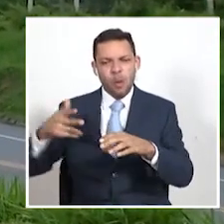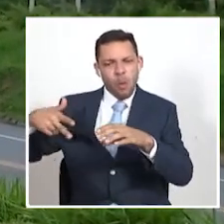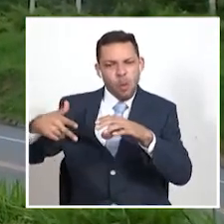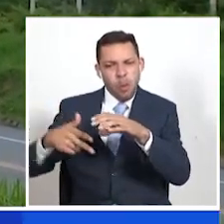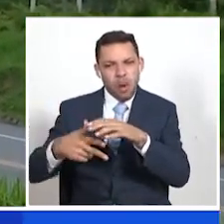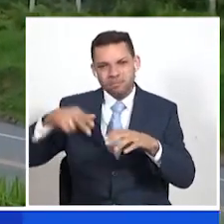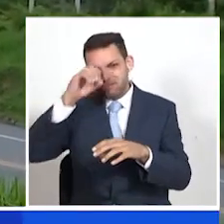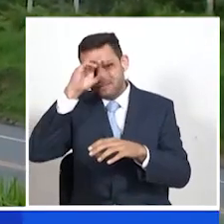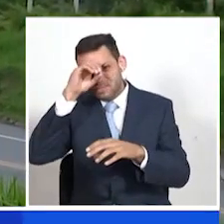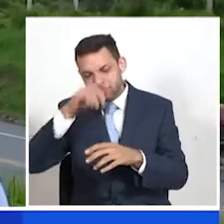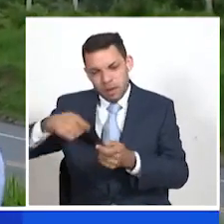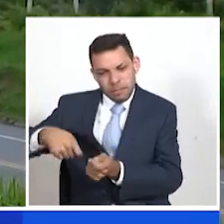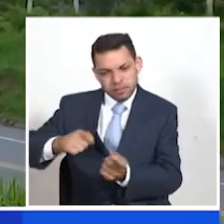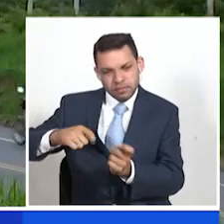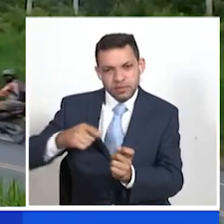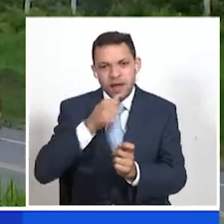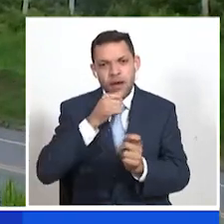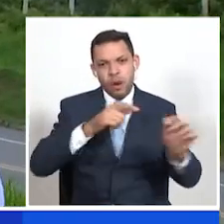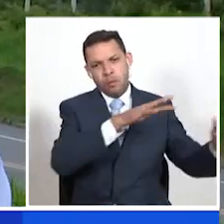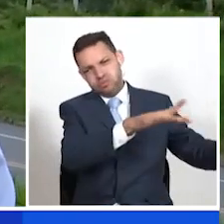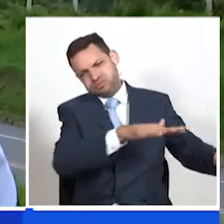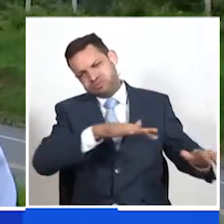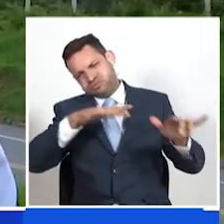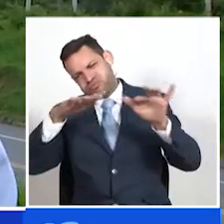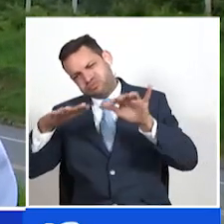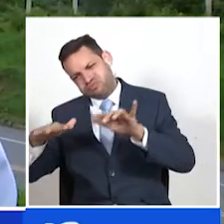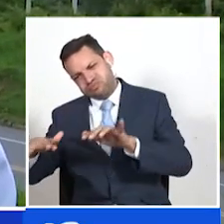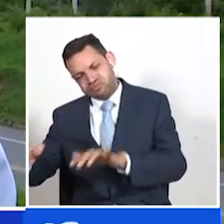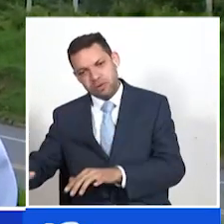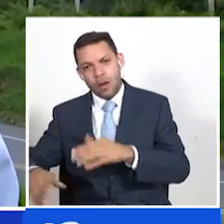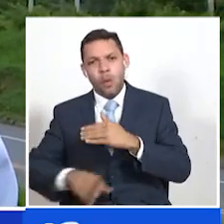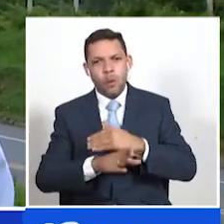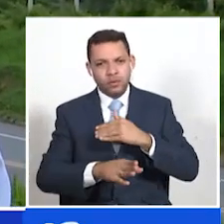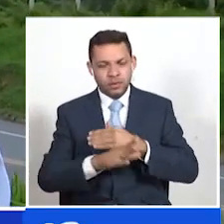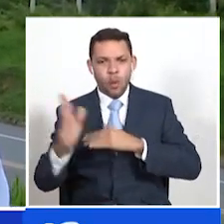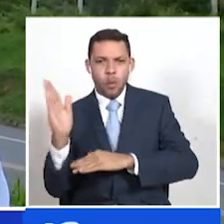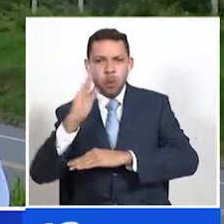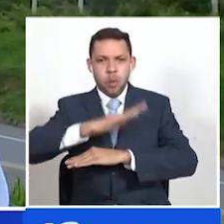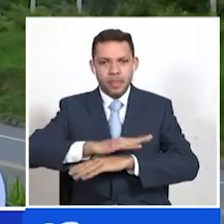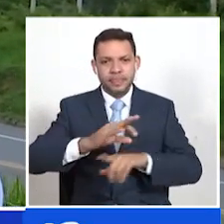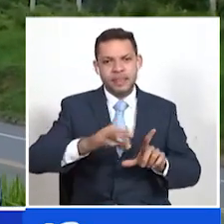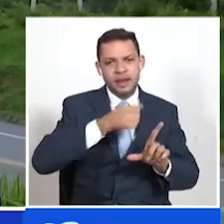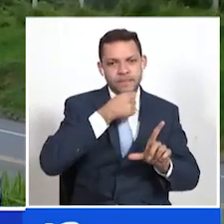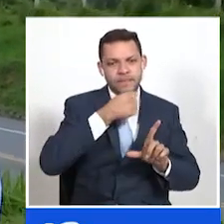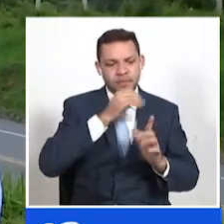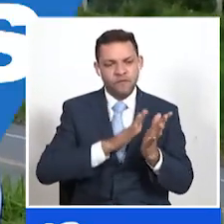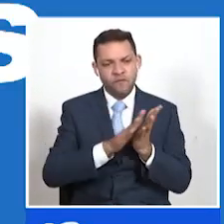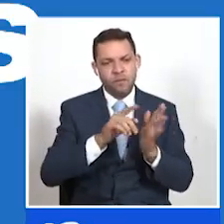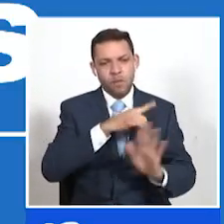Neira. Les tenemos los detalles de lo que ha sido este día. A continuación, aquí en Telecafé Noticias.